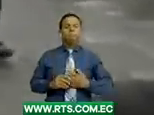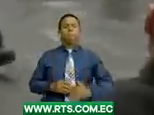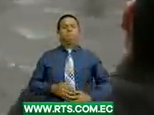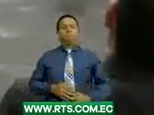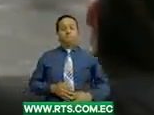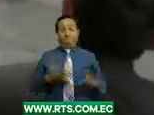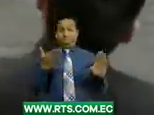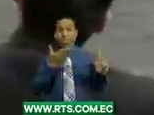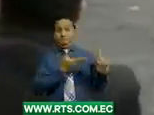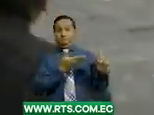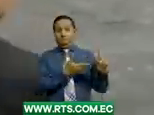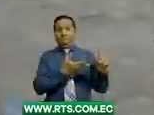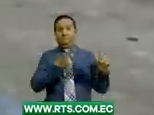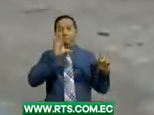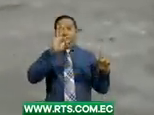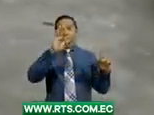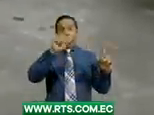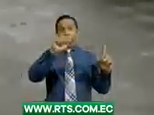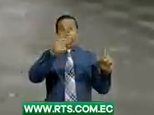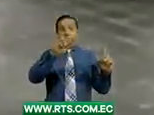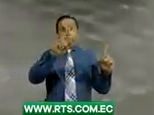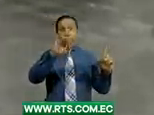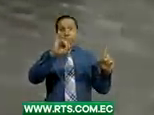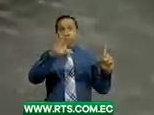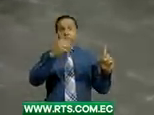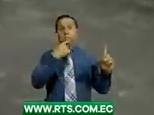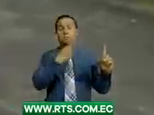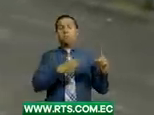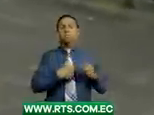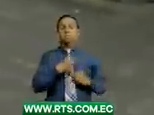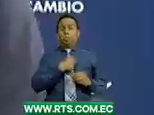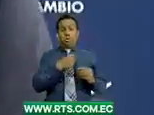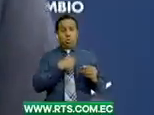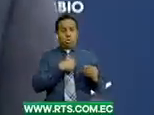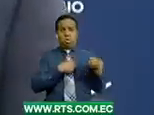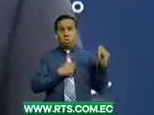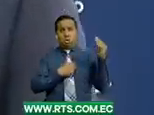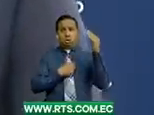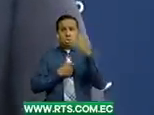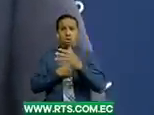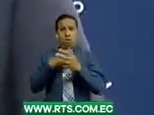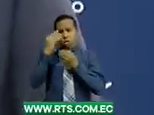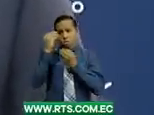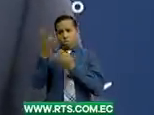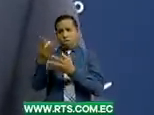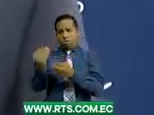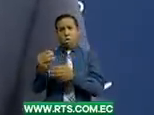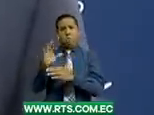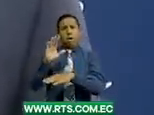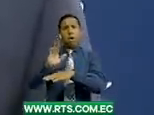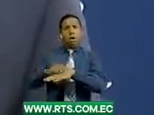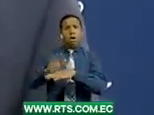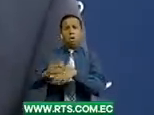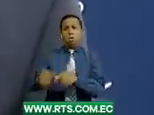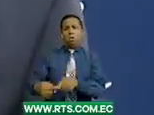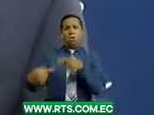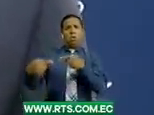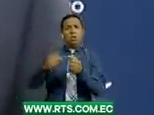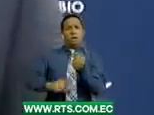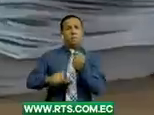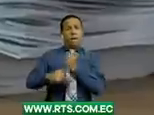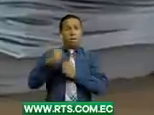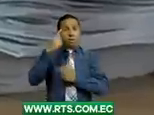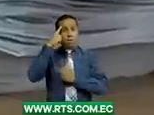Fabricio Correa da una sorpresa y no se presentará a declarar en contra de su hermano Rafael Correa, expresidente de la